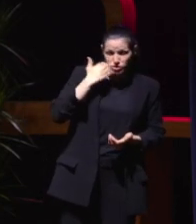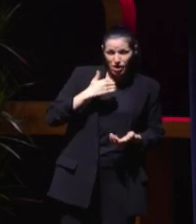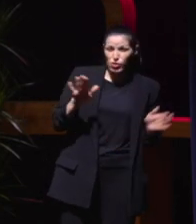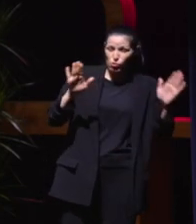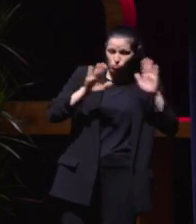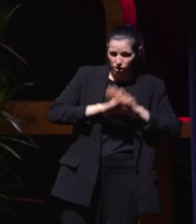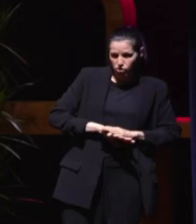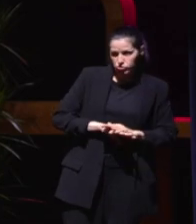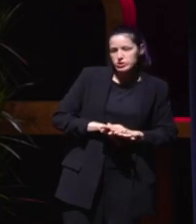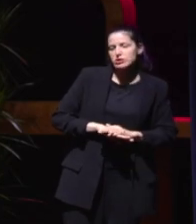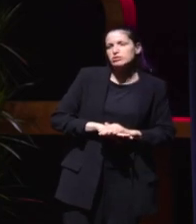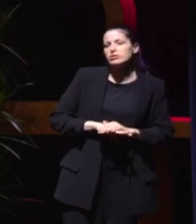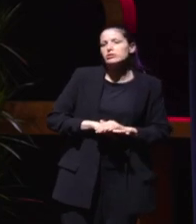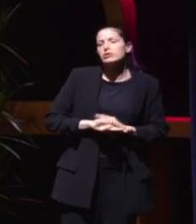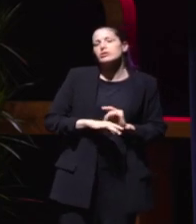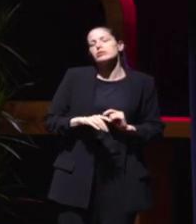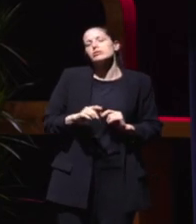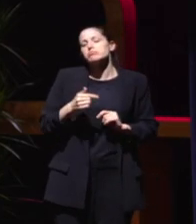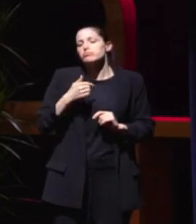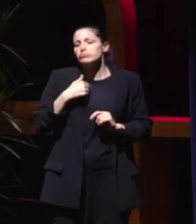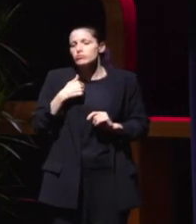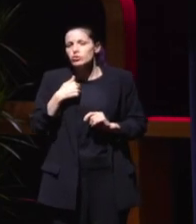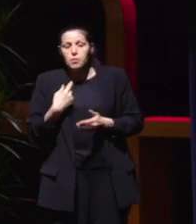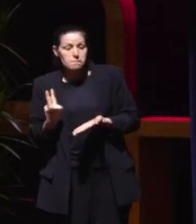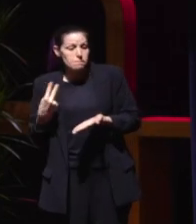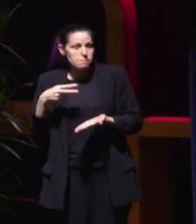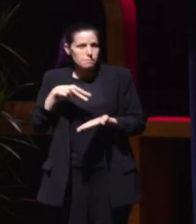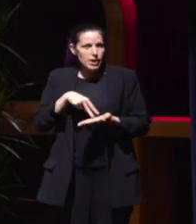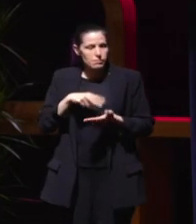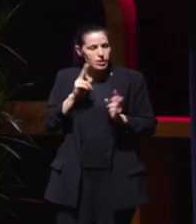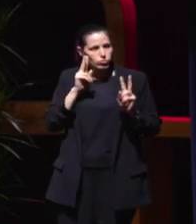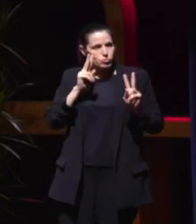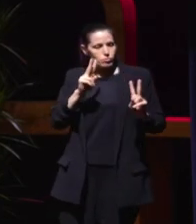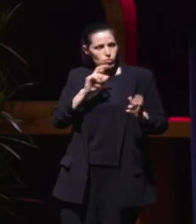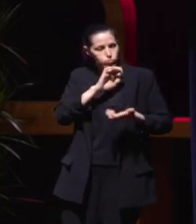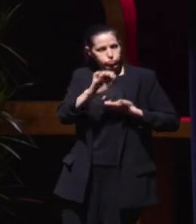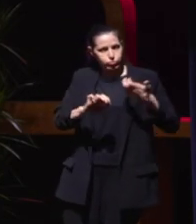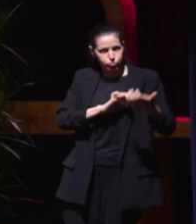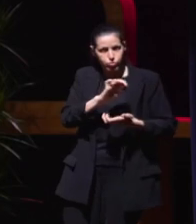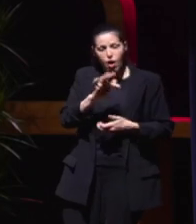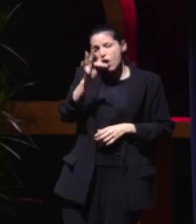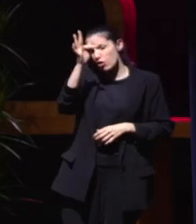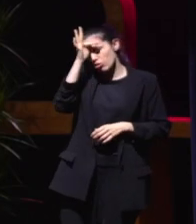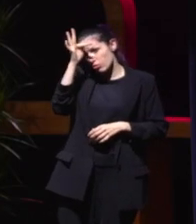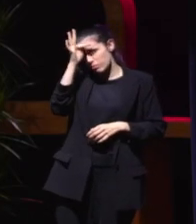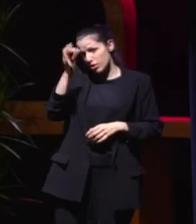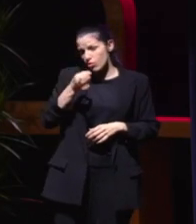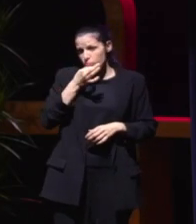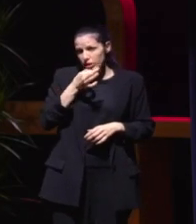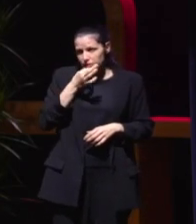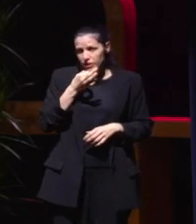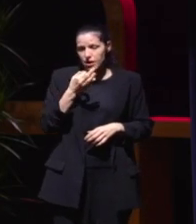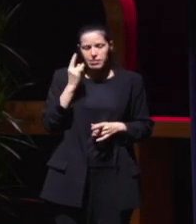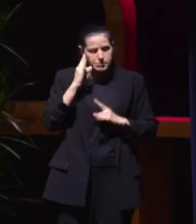fin se llevara el premio dije me voy a la cama cuando me levanto estaba ese follón ese domingo por de la tarde me llamaron el risto